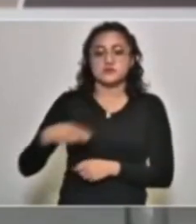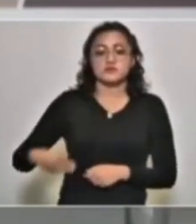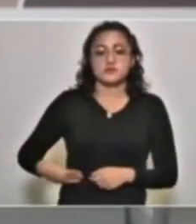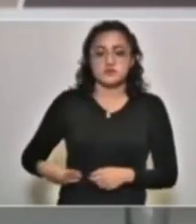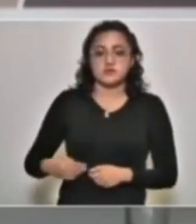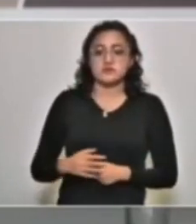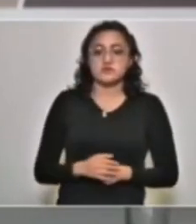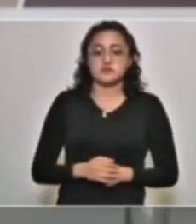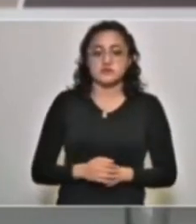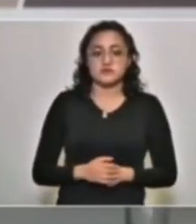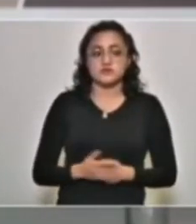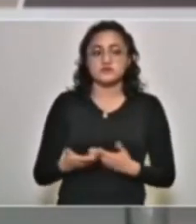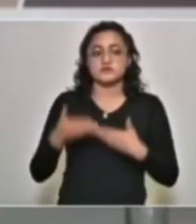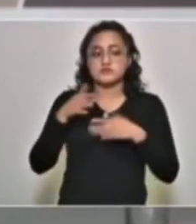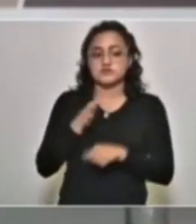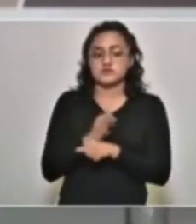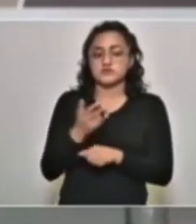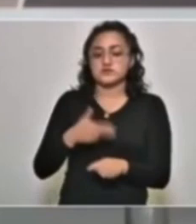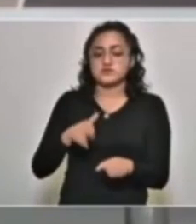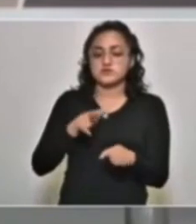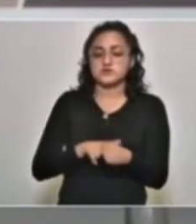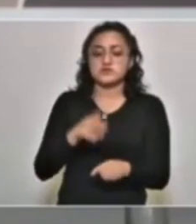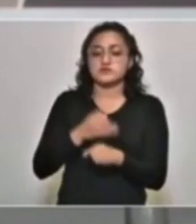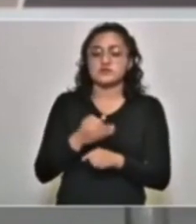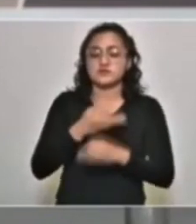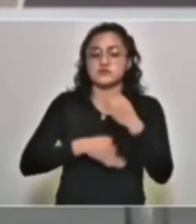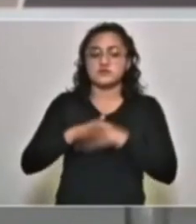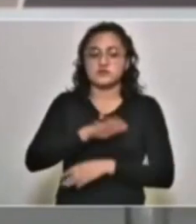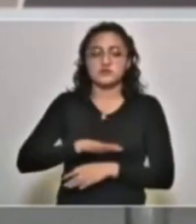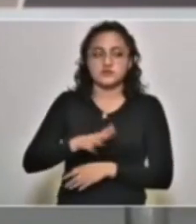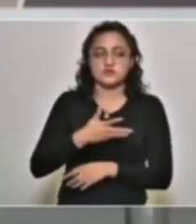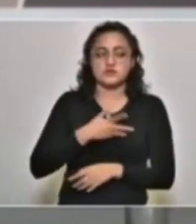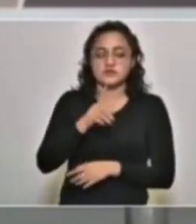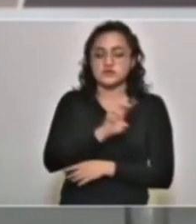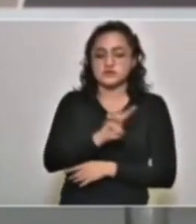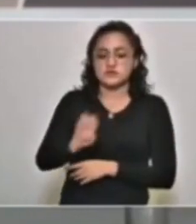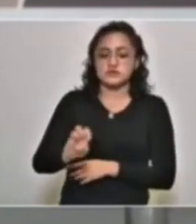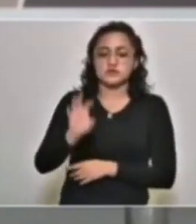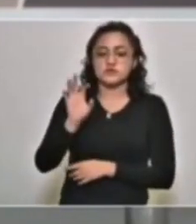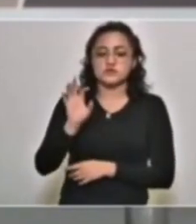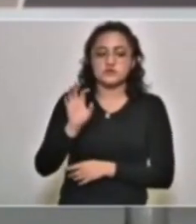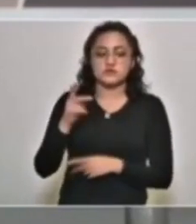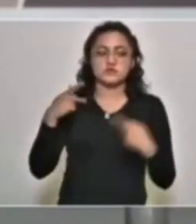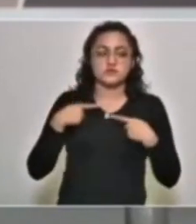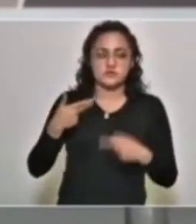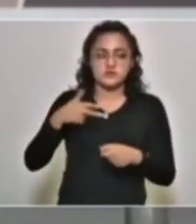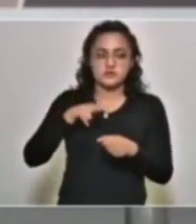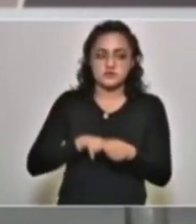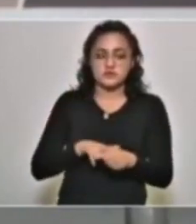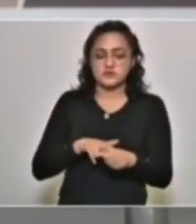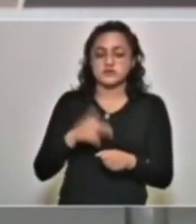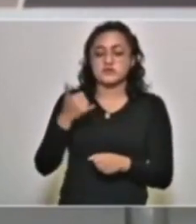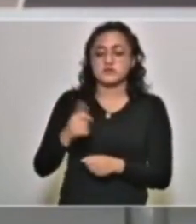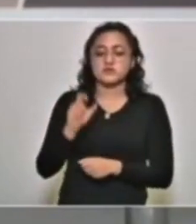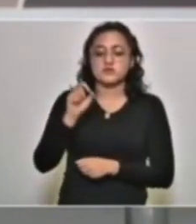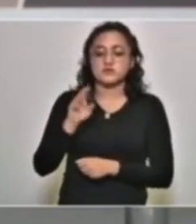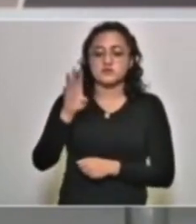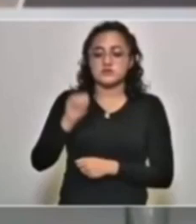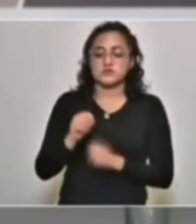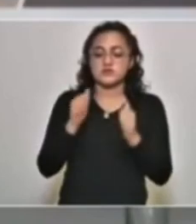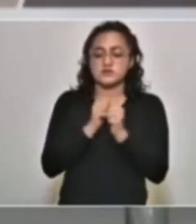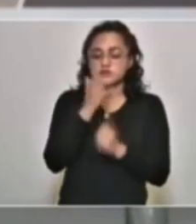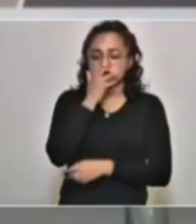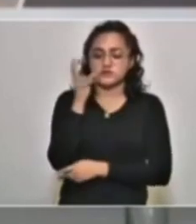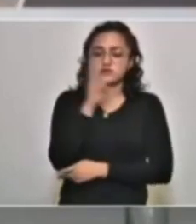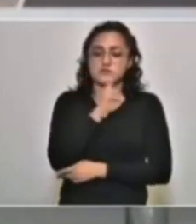en lo que respecta a la hospitalización en todo el sector tenemos 300 pacientes hospitalizados y 29 de